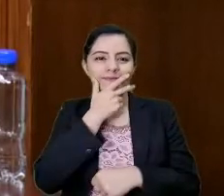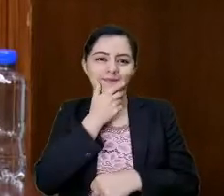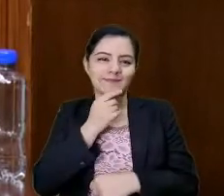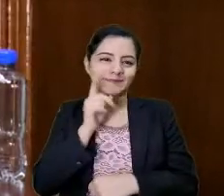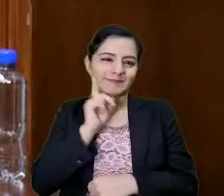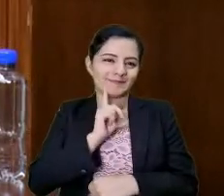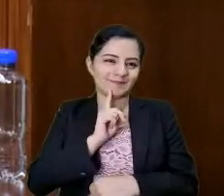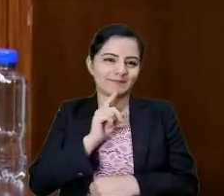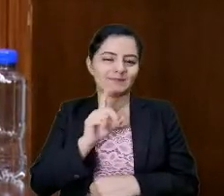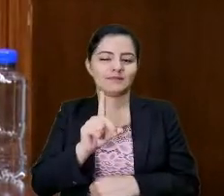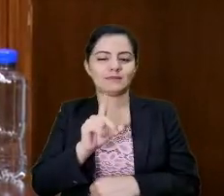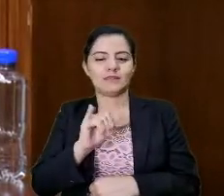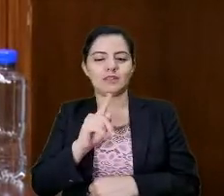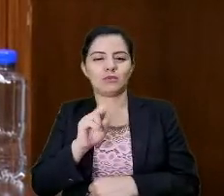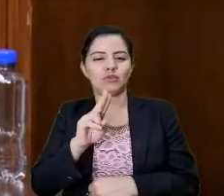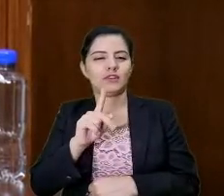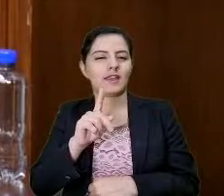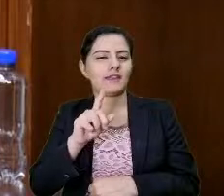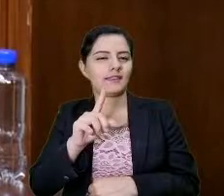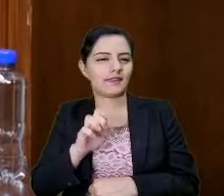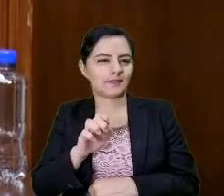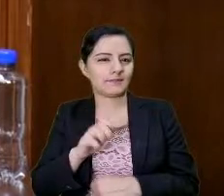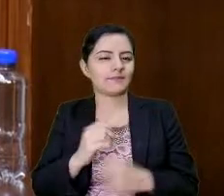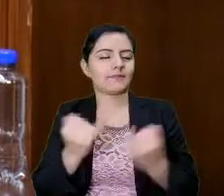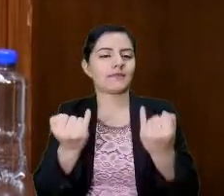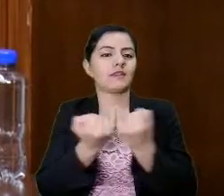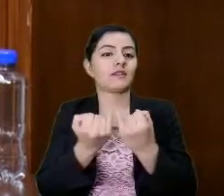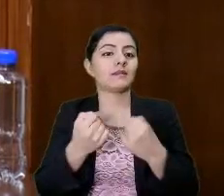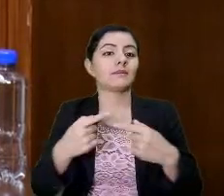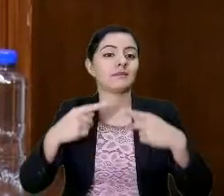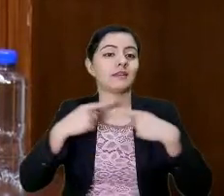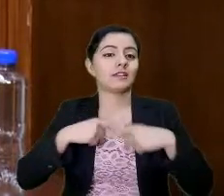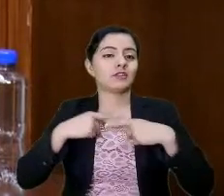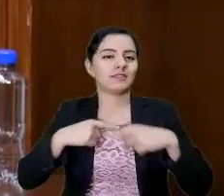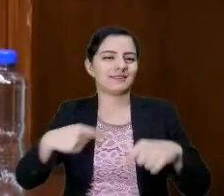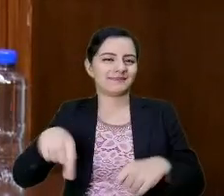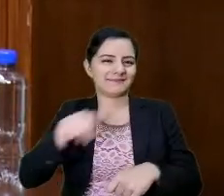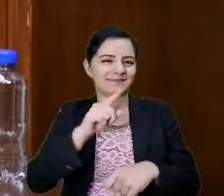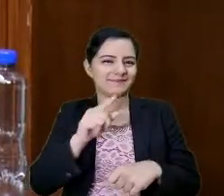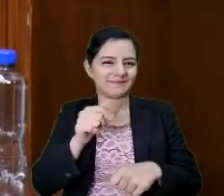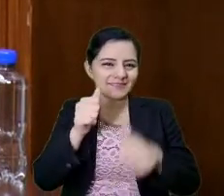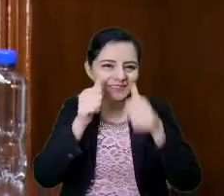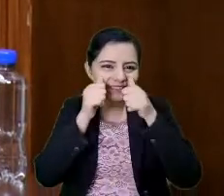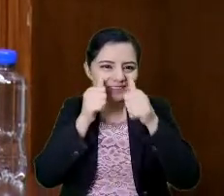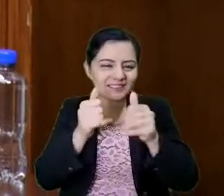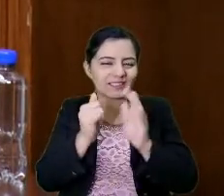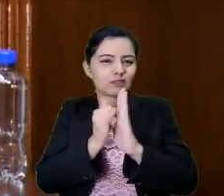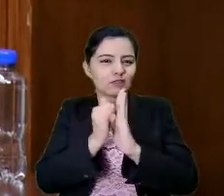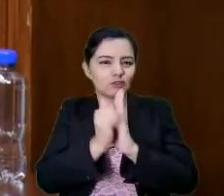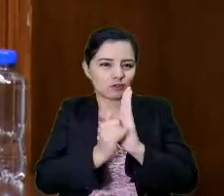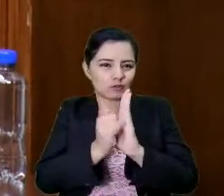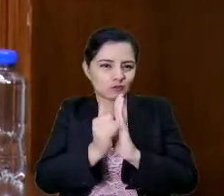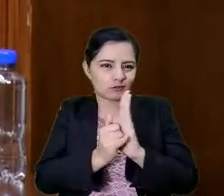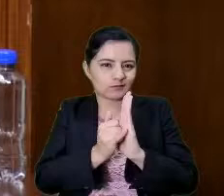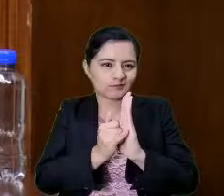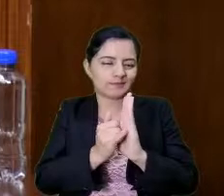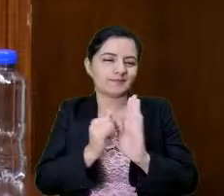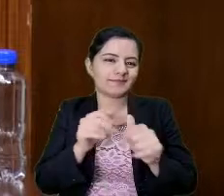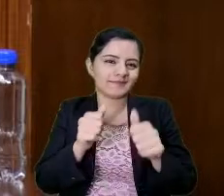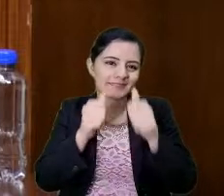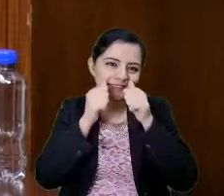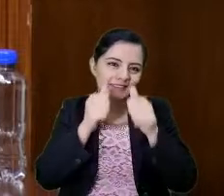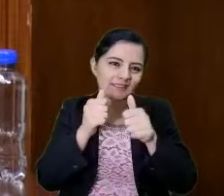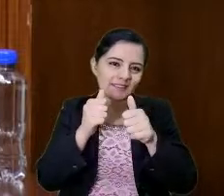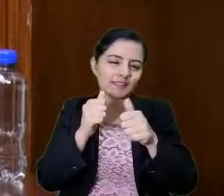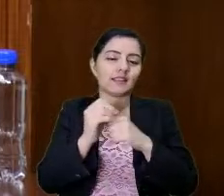quienes nos siguen también a través del canal del Congreso, a través de los medios digitales y por